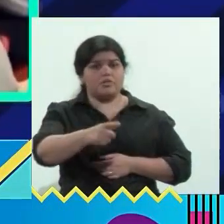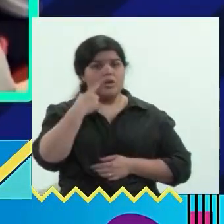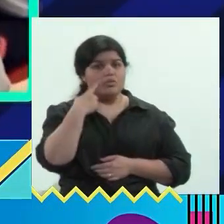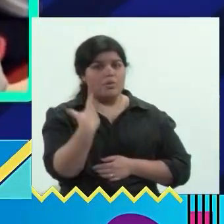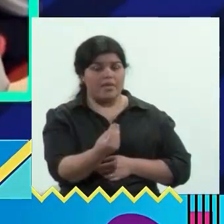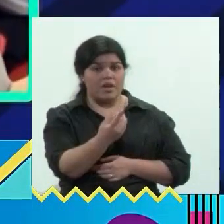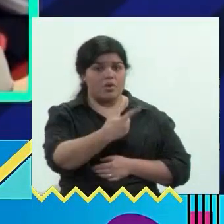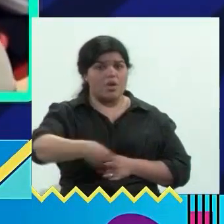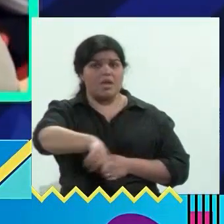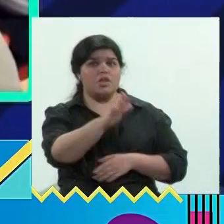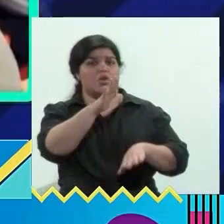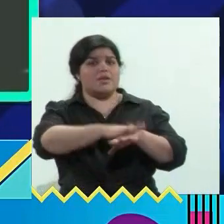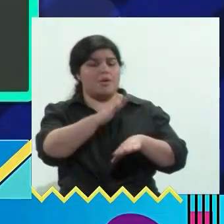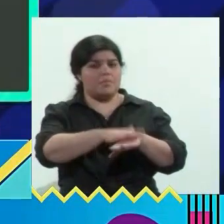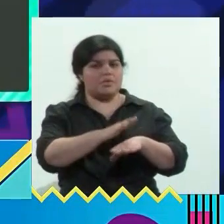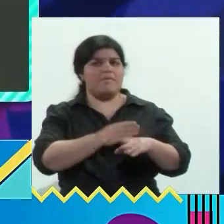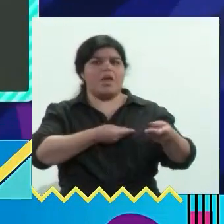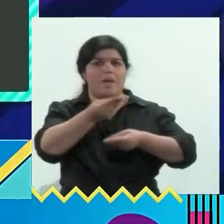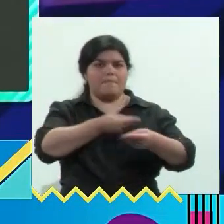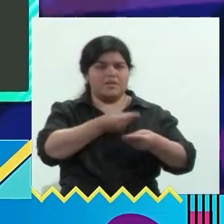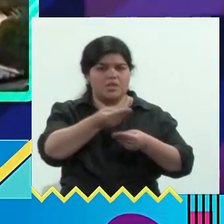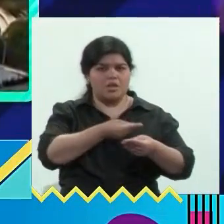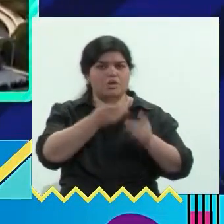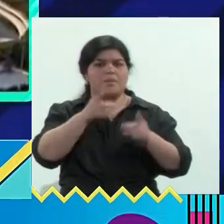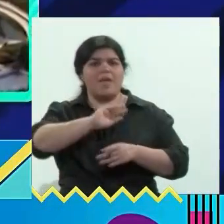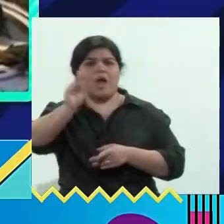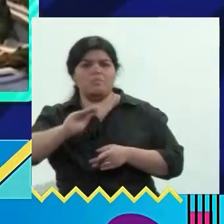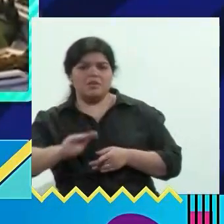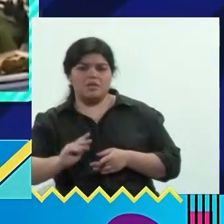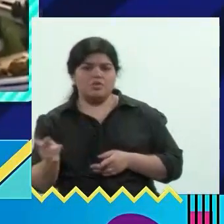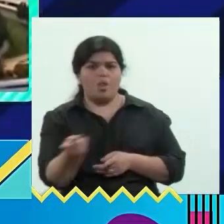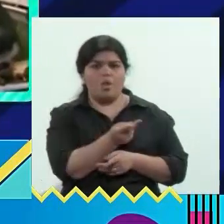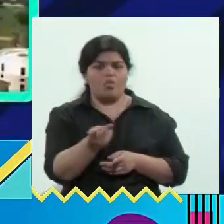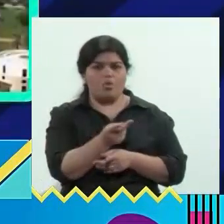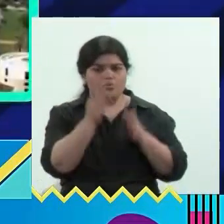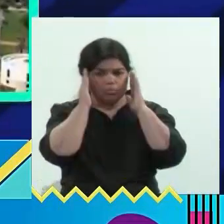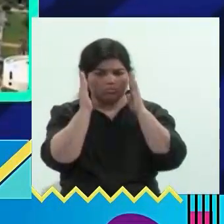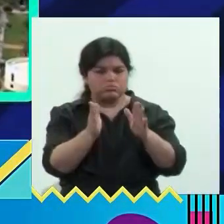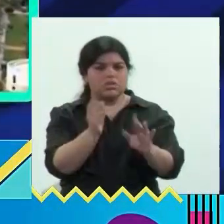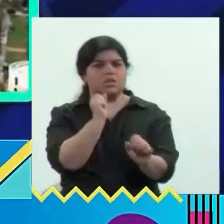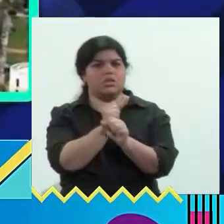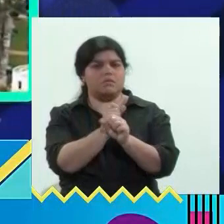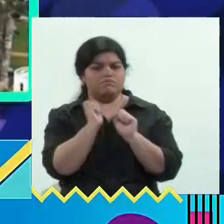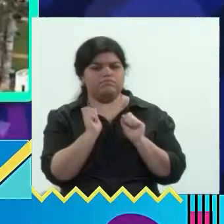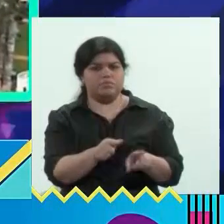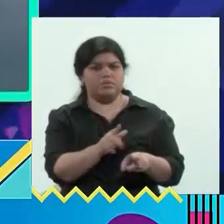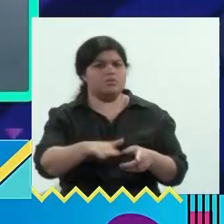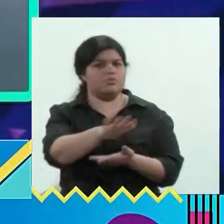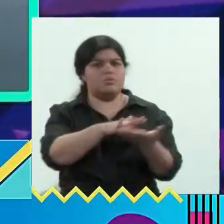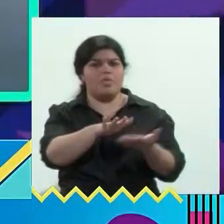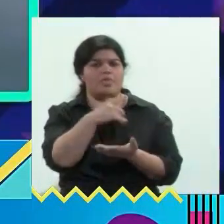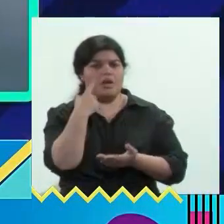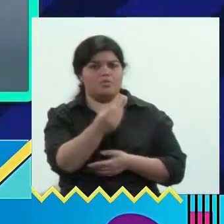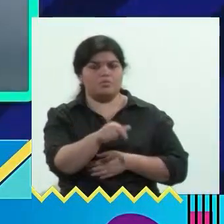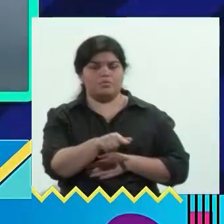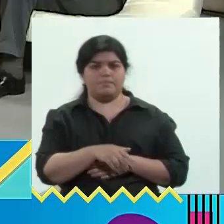manejar los empresarios y la pública administración. Eso es el papel del ciudadano en este momento.